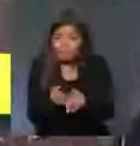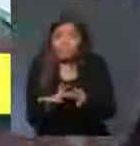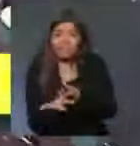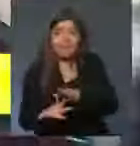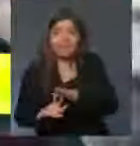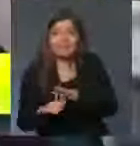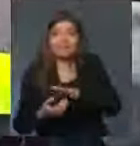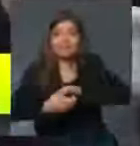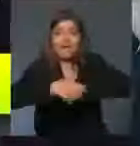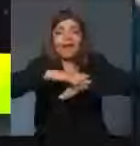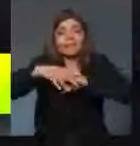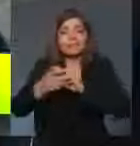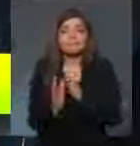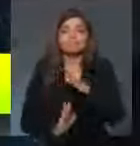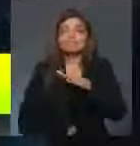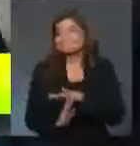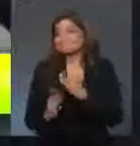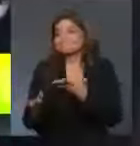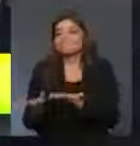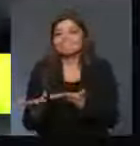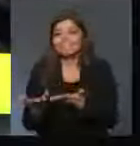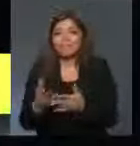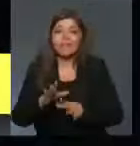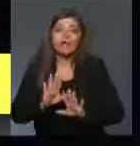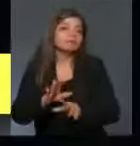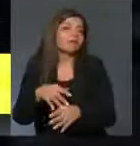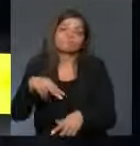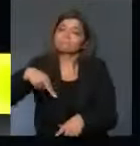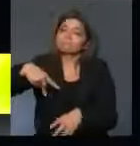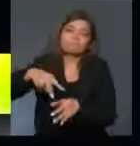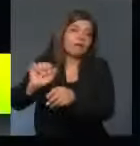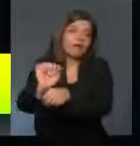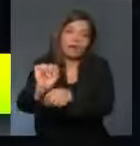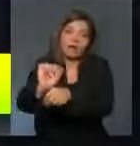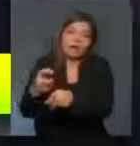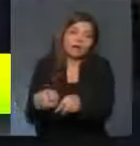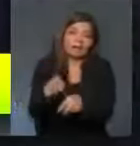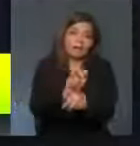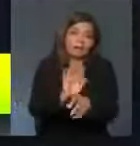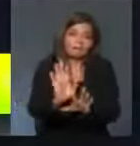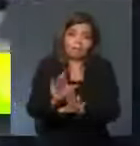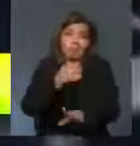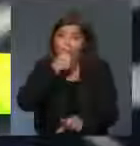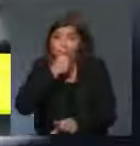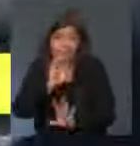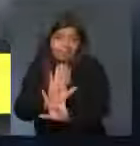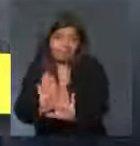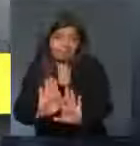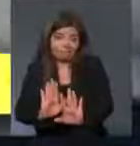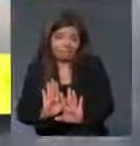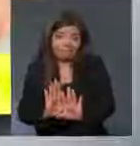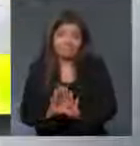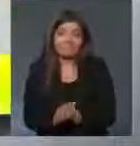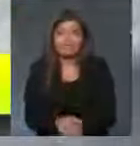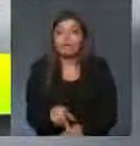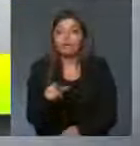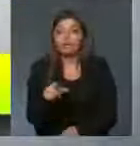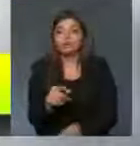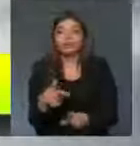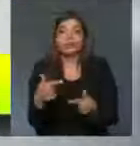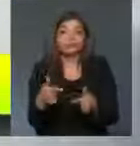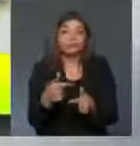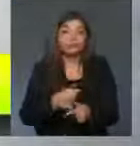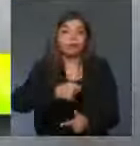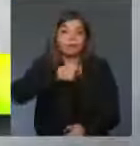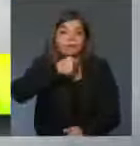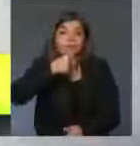un par de segundos, pero sigue caminando rumbo al vehículo que lo trajo desde la reina. Menos mal que te mandamos a ti, Héctor, que eres grande y tienes fuerza